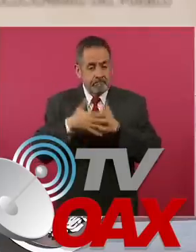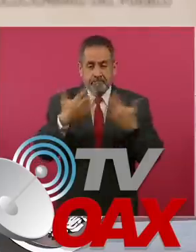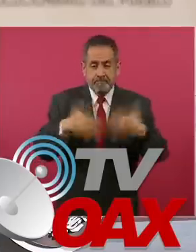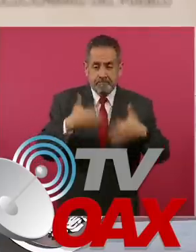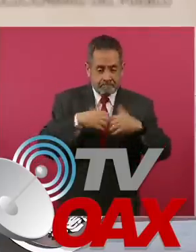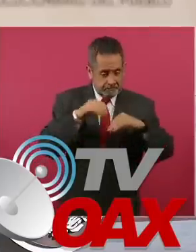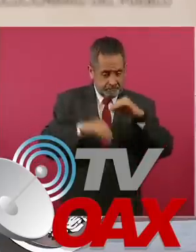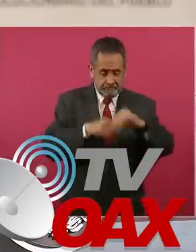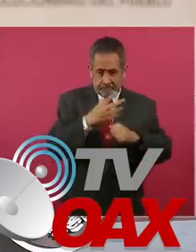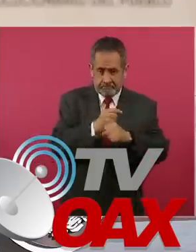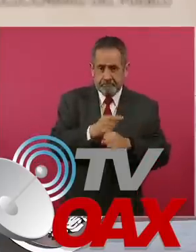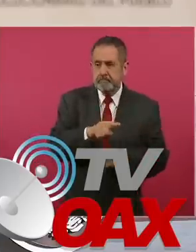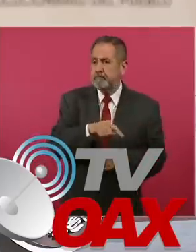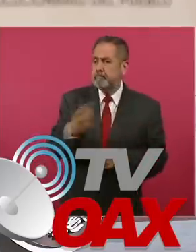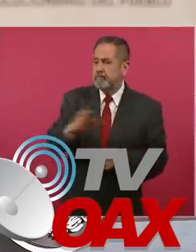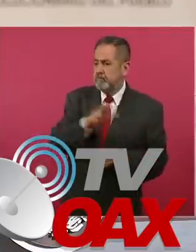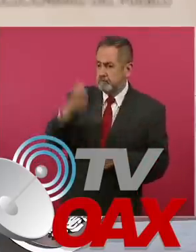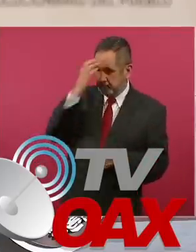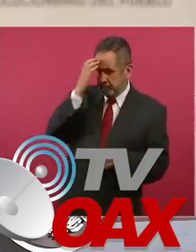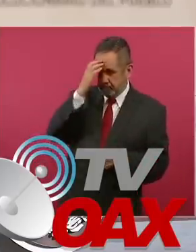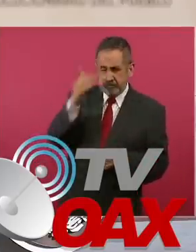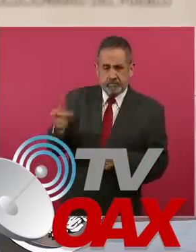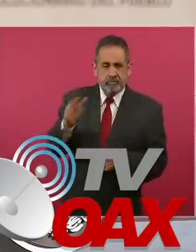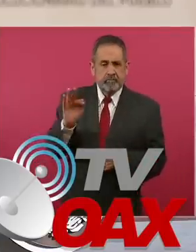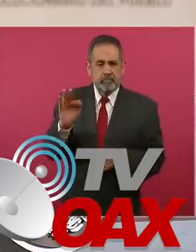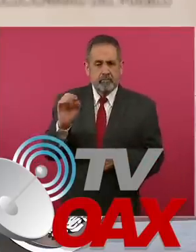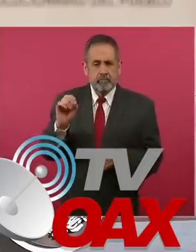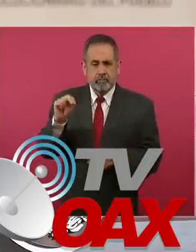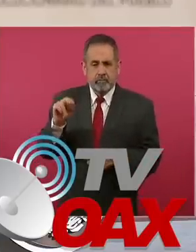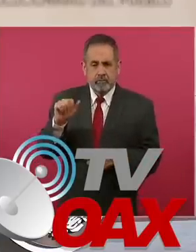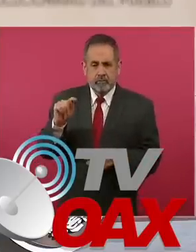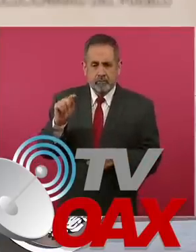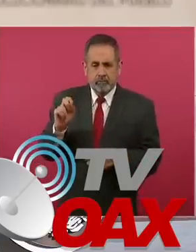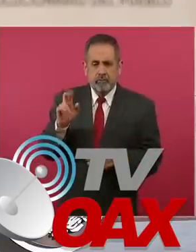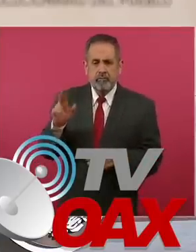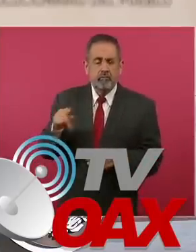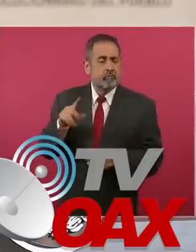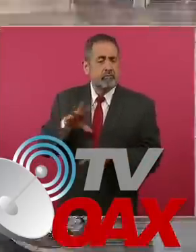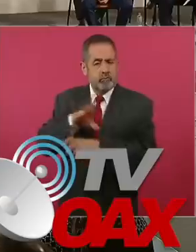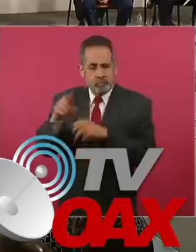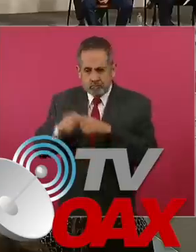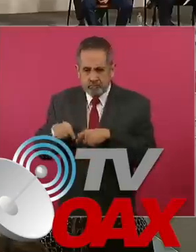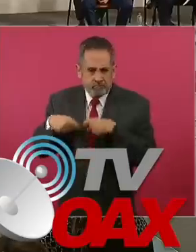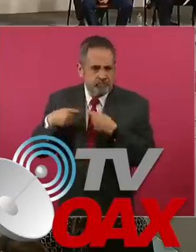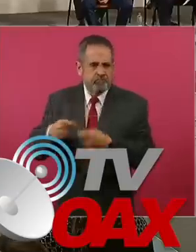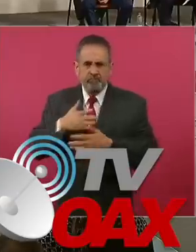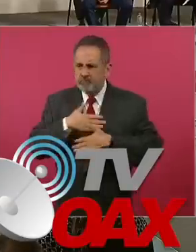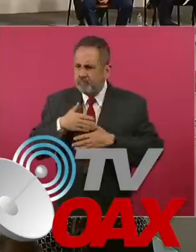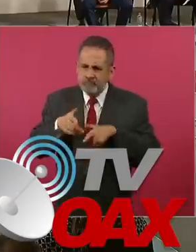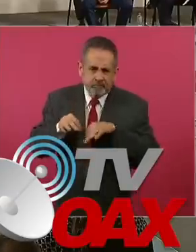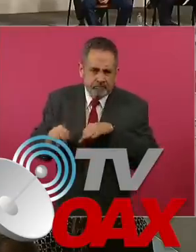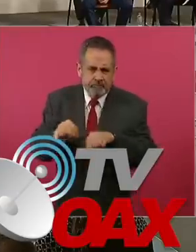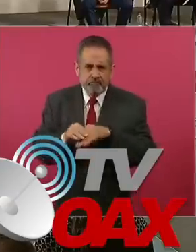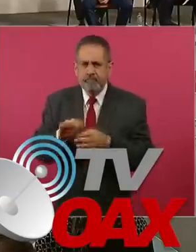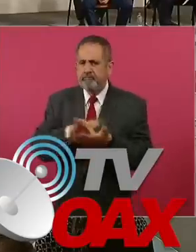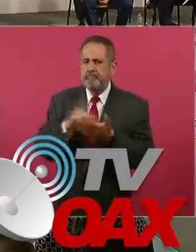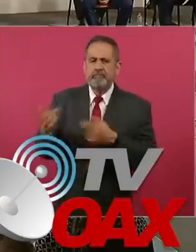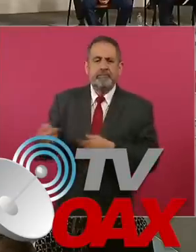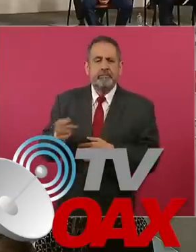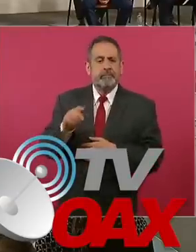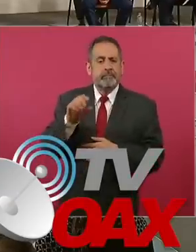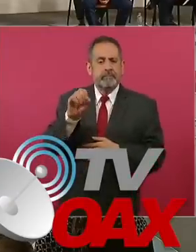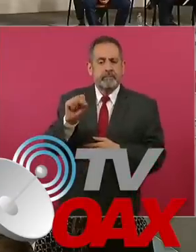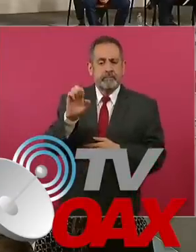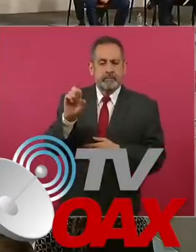reconocimiento también a mis compañeras y compañeros de Fonatur por toda su entrega a este proyecto y desde luego a la Secretaría de la Defensa